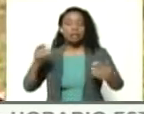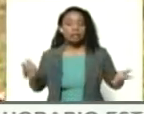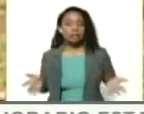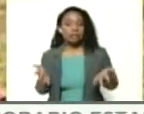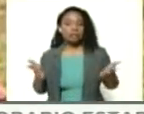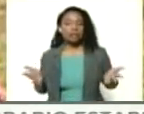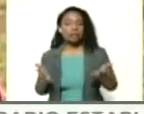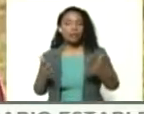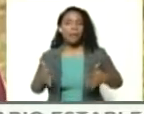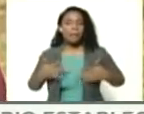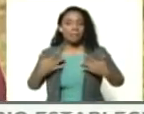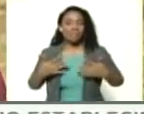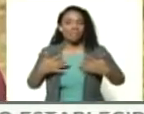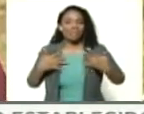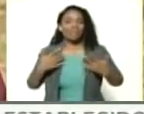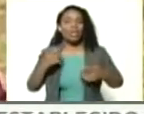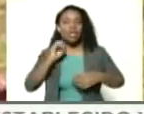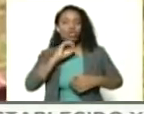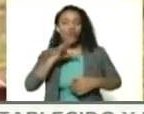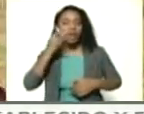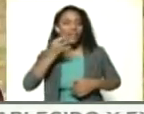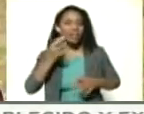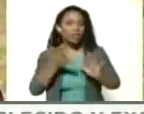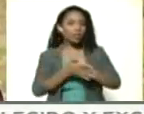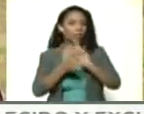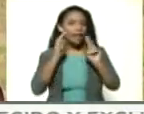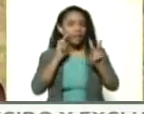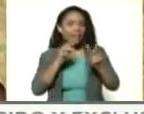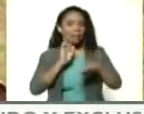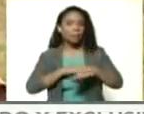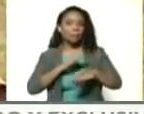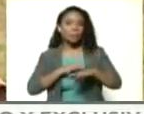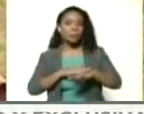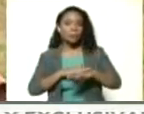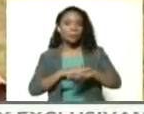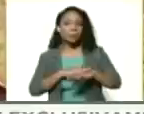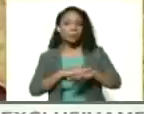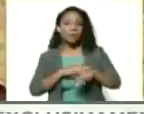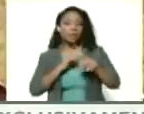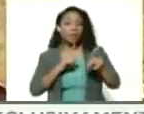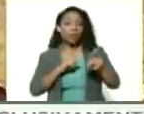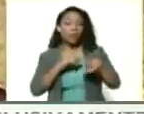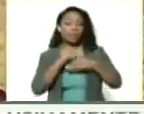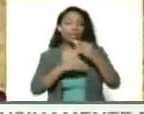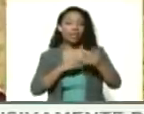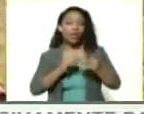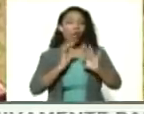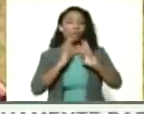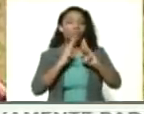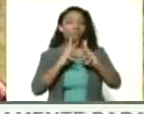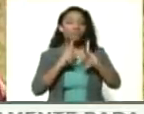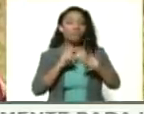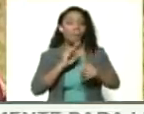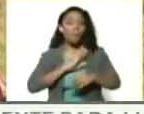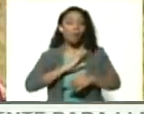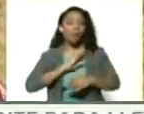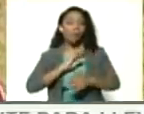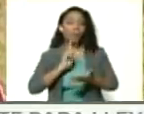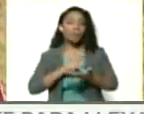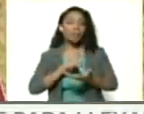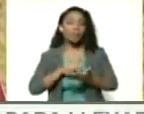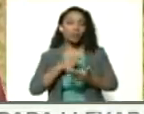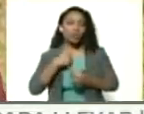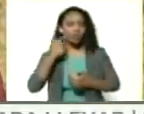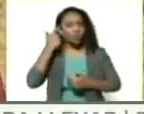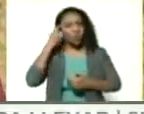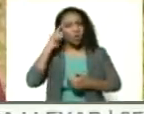continuar hurgando en la verdad histórica es que buena parte de los acontecimientos fueron narrados por sus propios protagonistas. Yo recuerdo